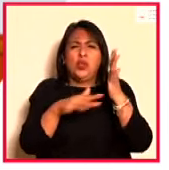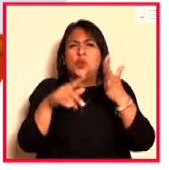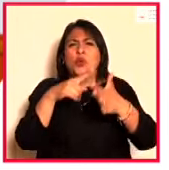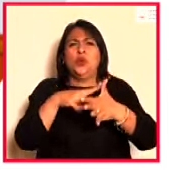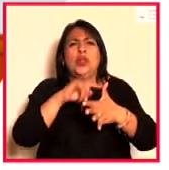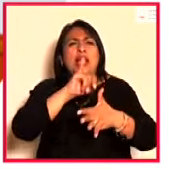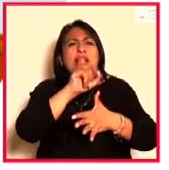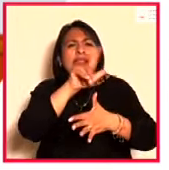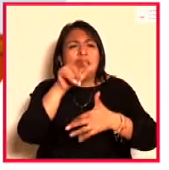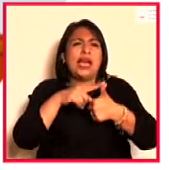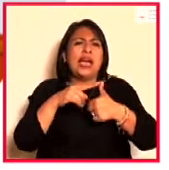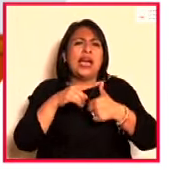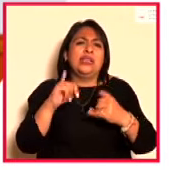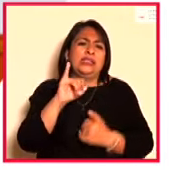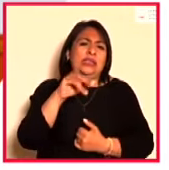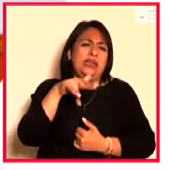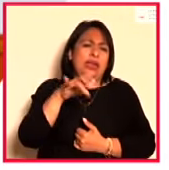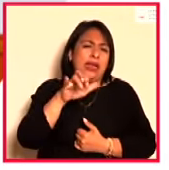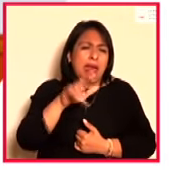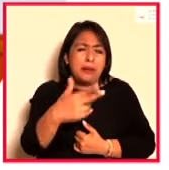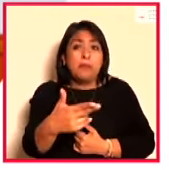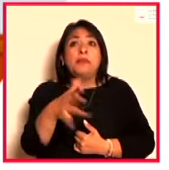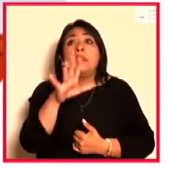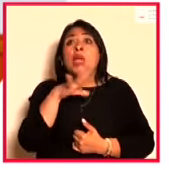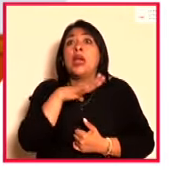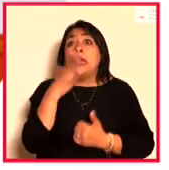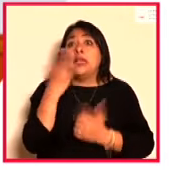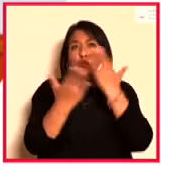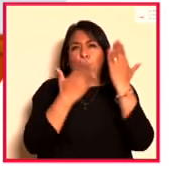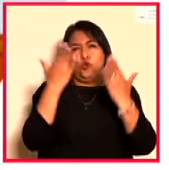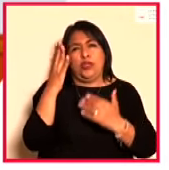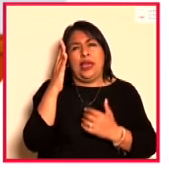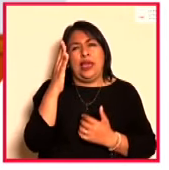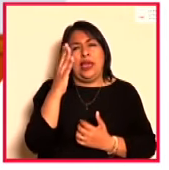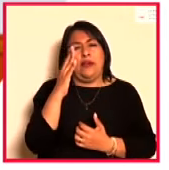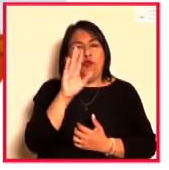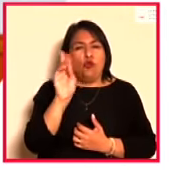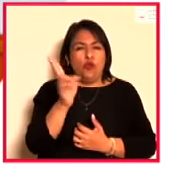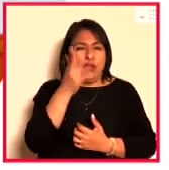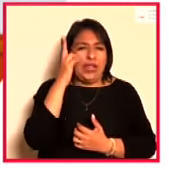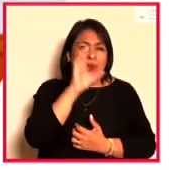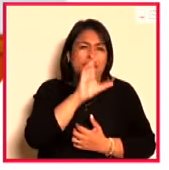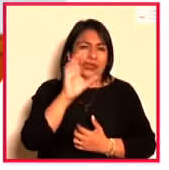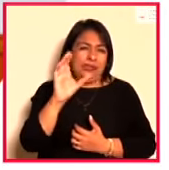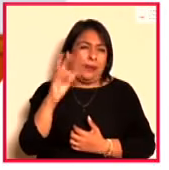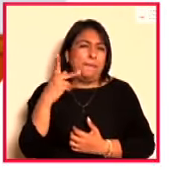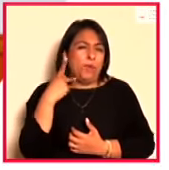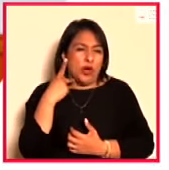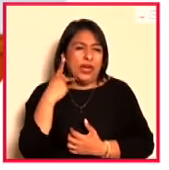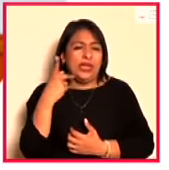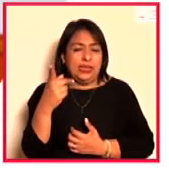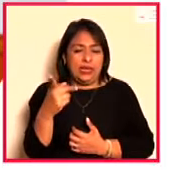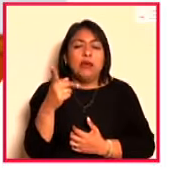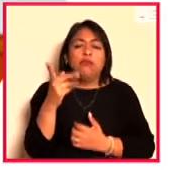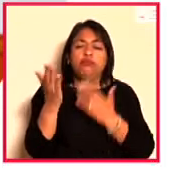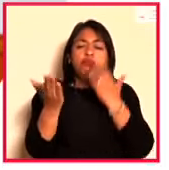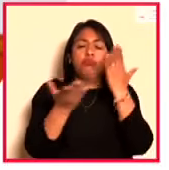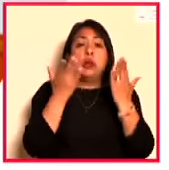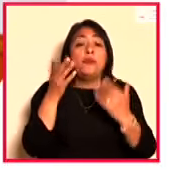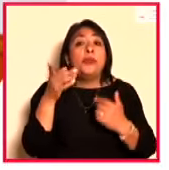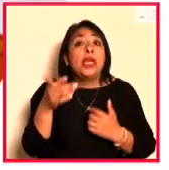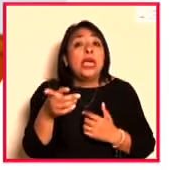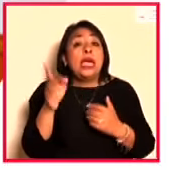Instituto Mexicano de la Radio, un colega que se formó en la Facultad de Ciencias Políticas y Sociales de la Universidad Nacional Autónoma de México. Ingresó